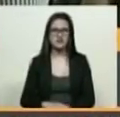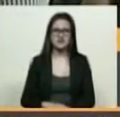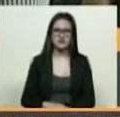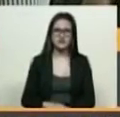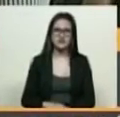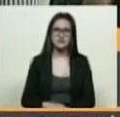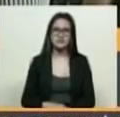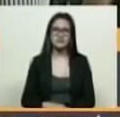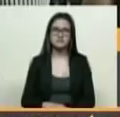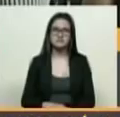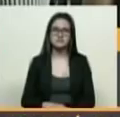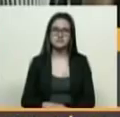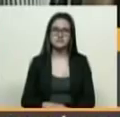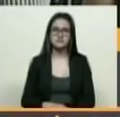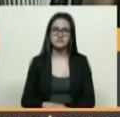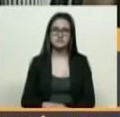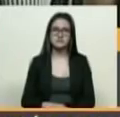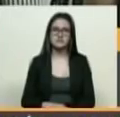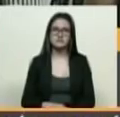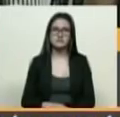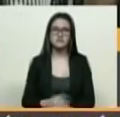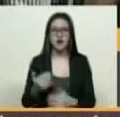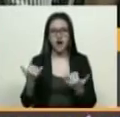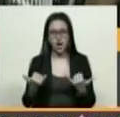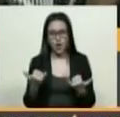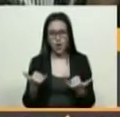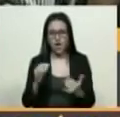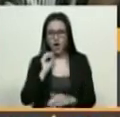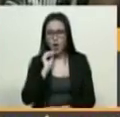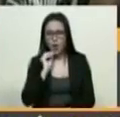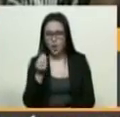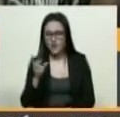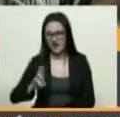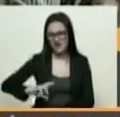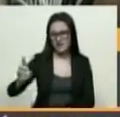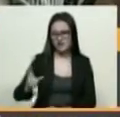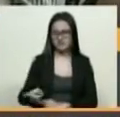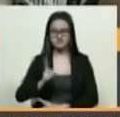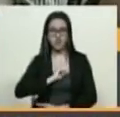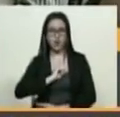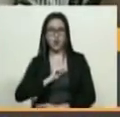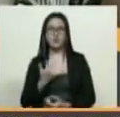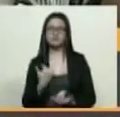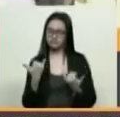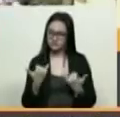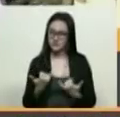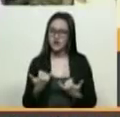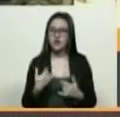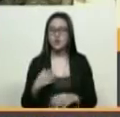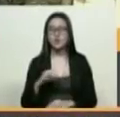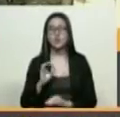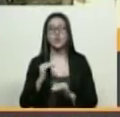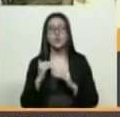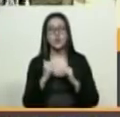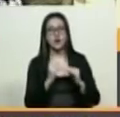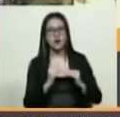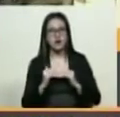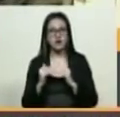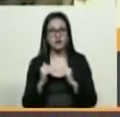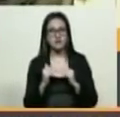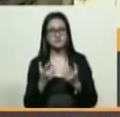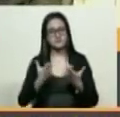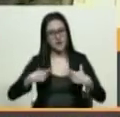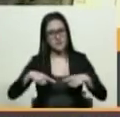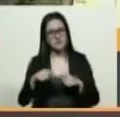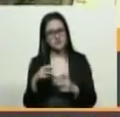tiempo y hoy ellos lo son frente a nosotros. Joven de la patria, tú también tienes un espacio aquí en